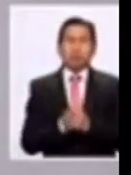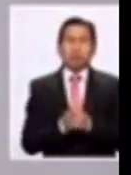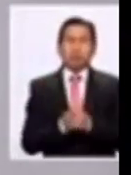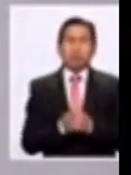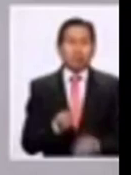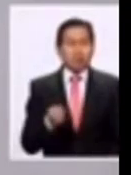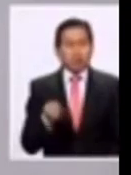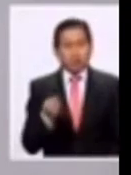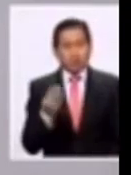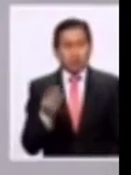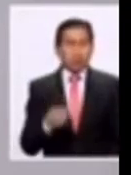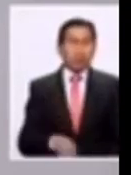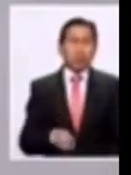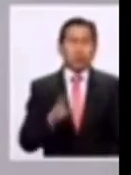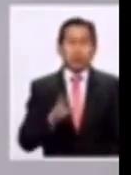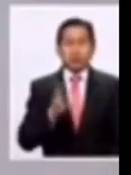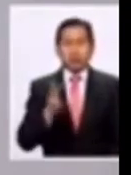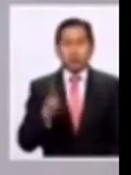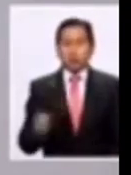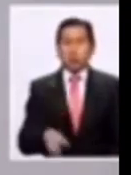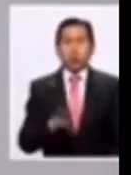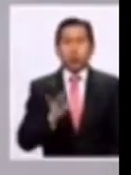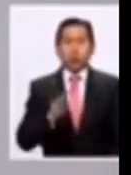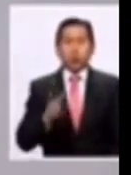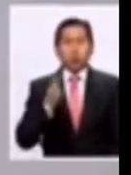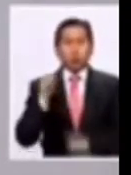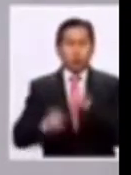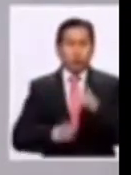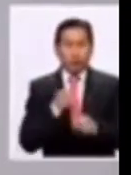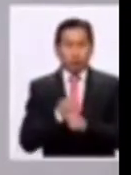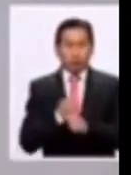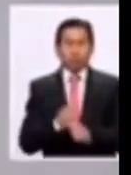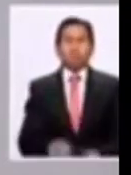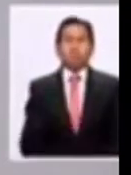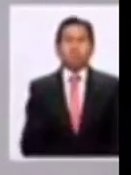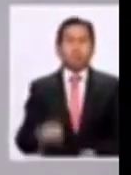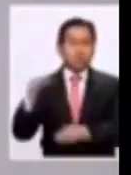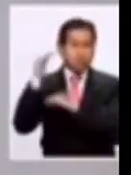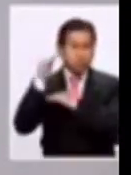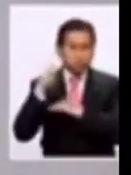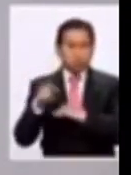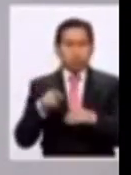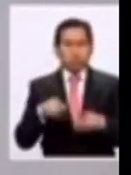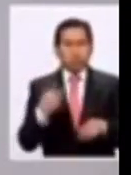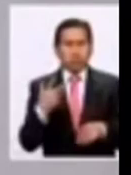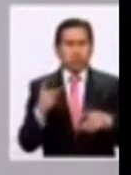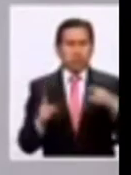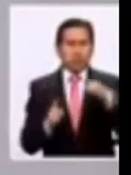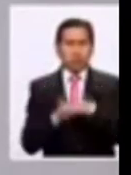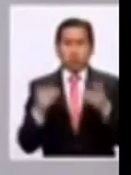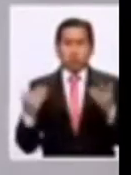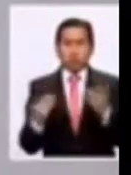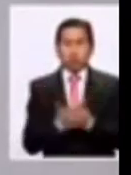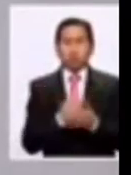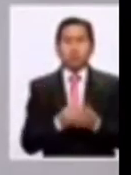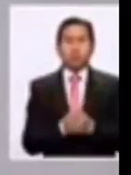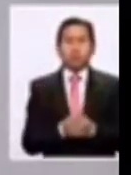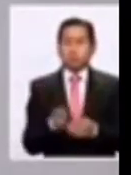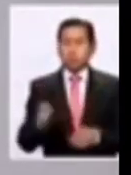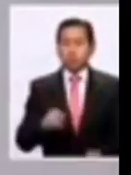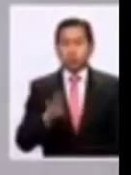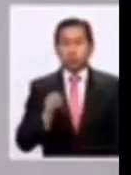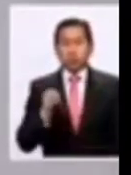14 36 y 82 años en santa cruz también tres casos nuevos uno de